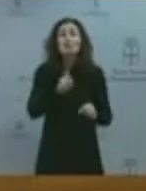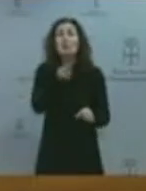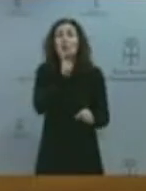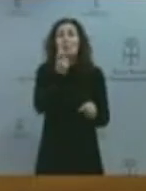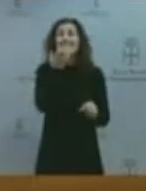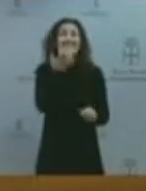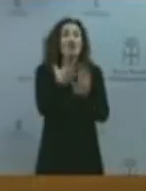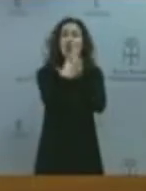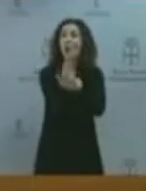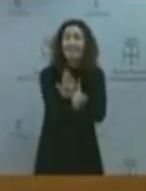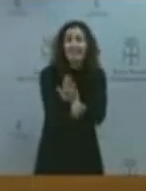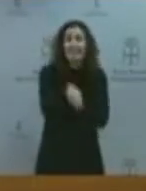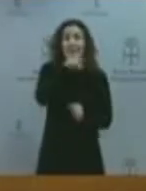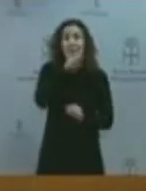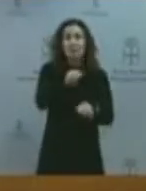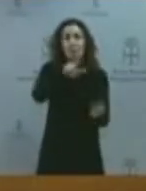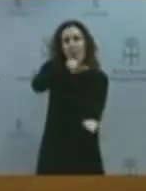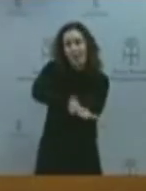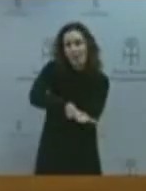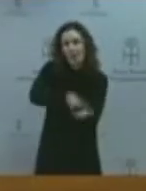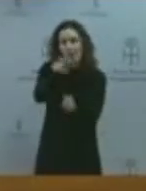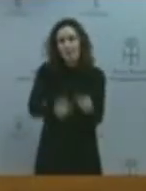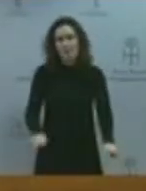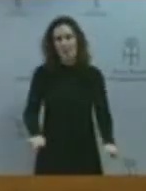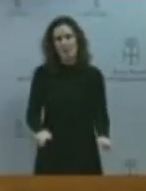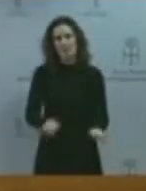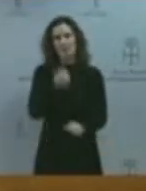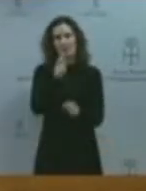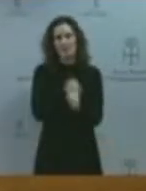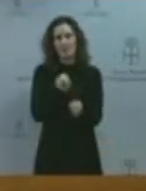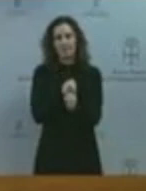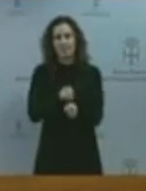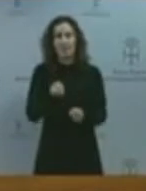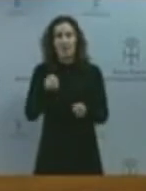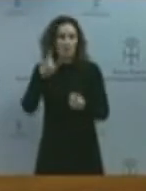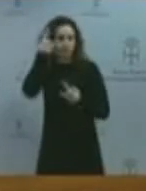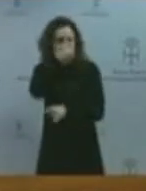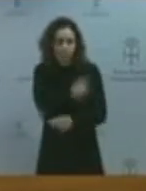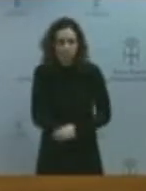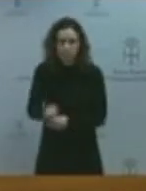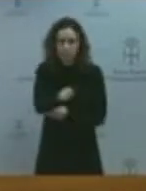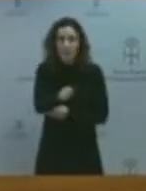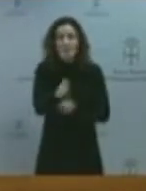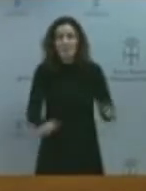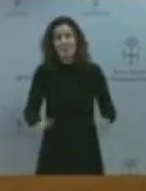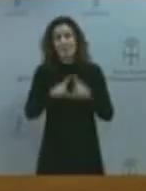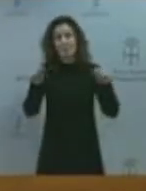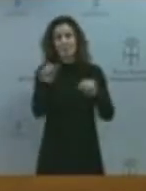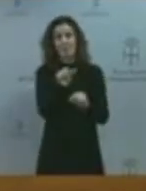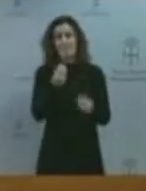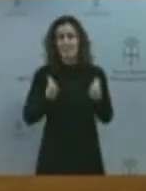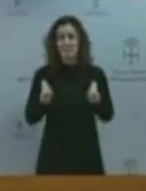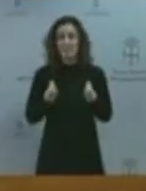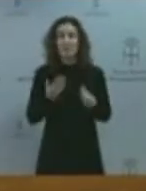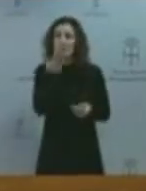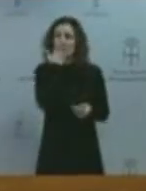da xente, dos traballadores, dos ganaderos, das ganaderas que están traballando no occidente asturiano. Francamente, hai que tener jeta e cara dura